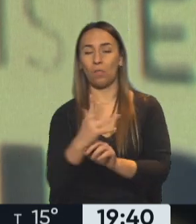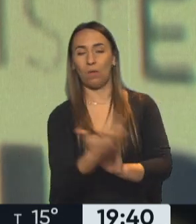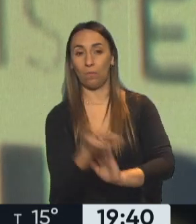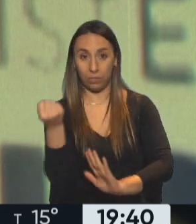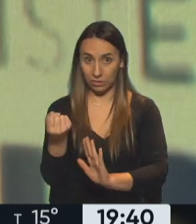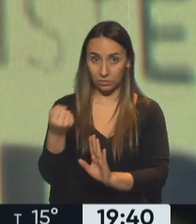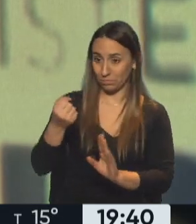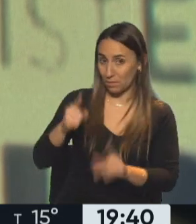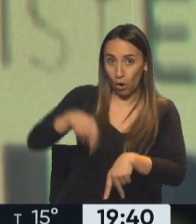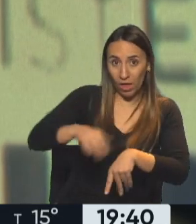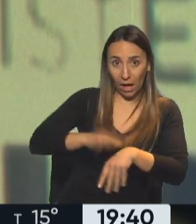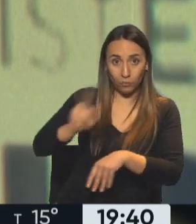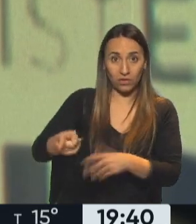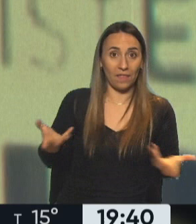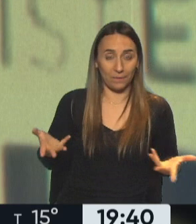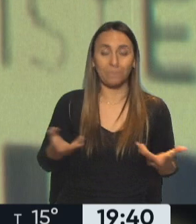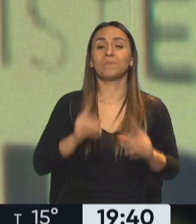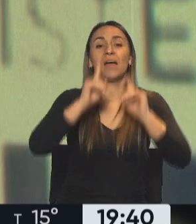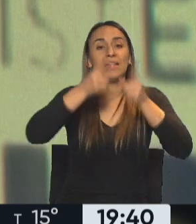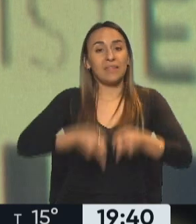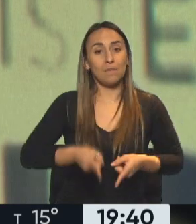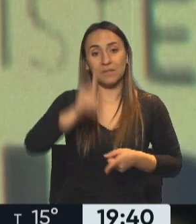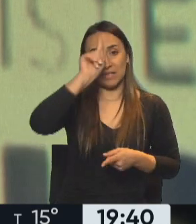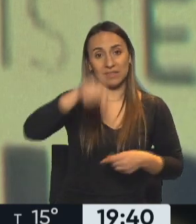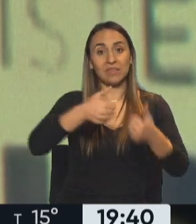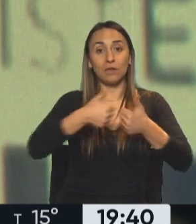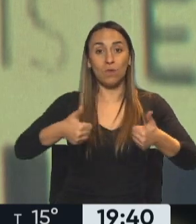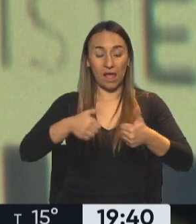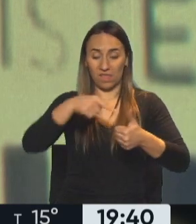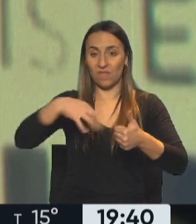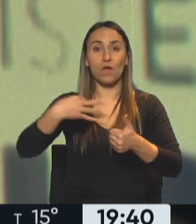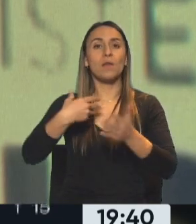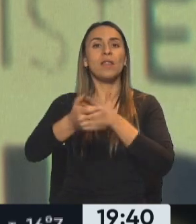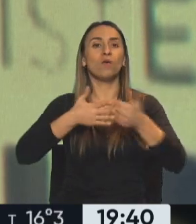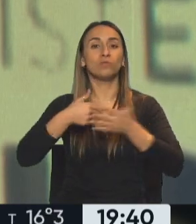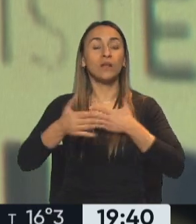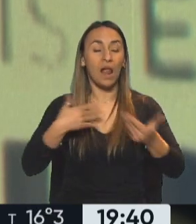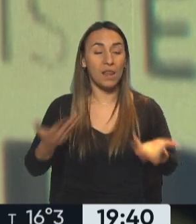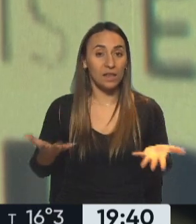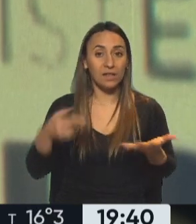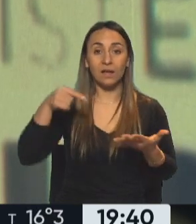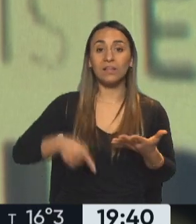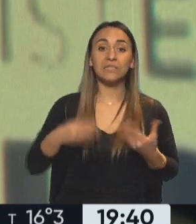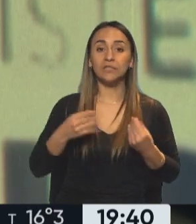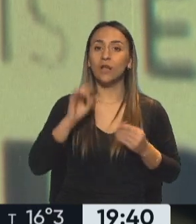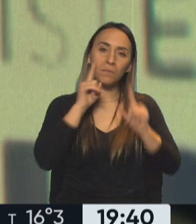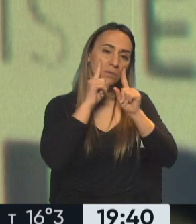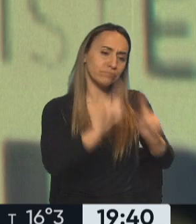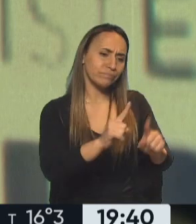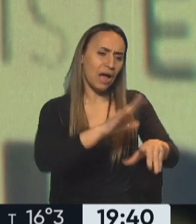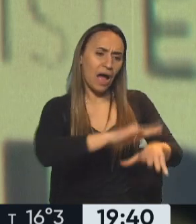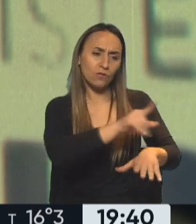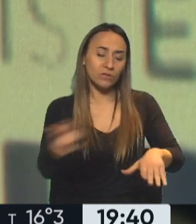Y después, el tribunal, que es el que tiene que ser imparcial, lo que vieron hoy es la acusación de una parte, claro, que no